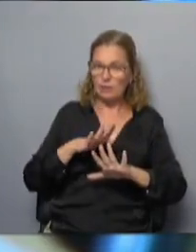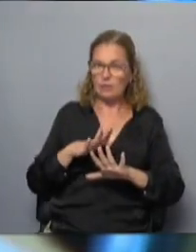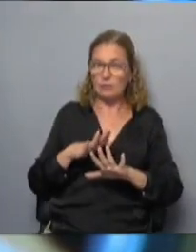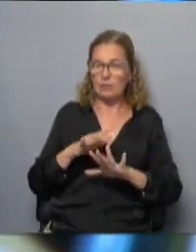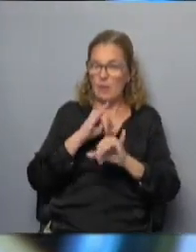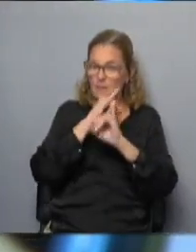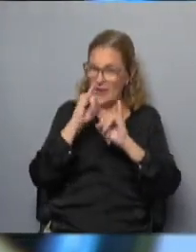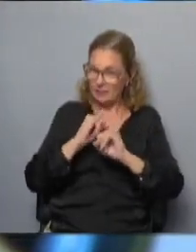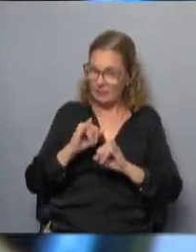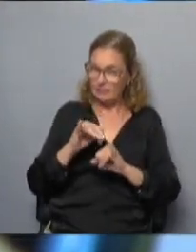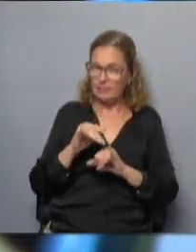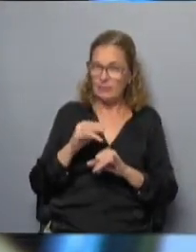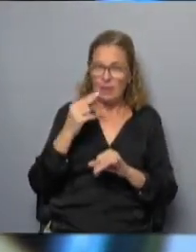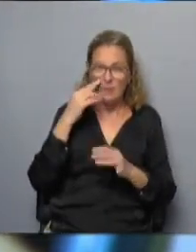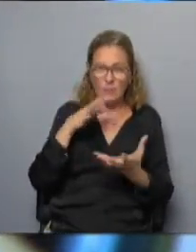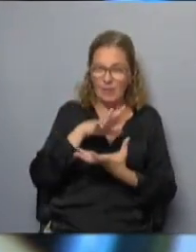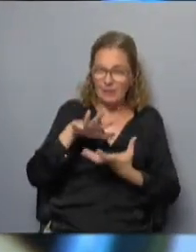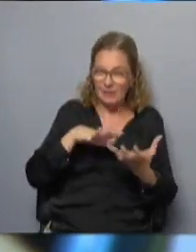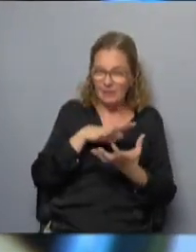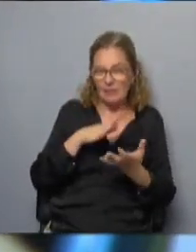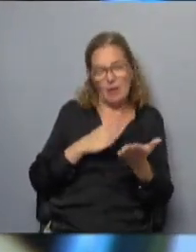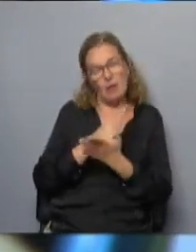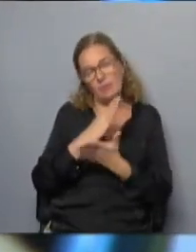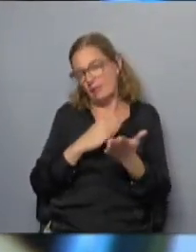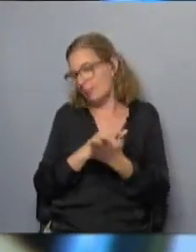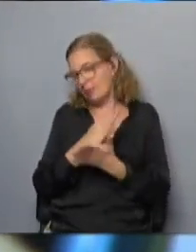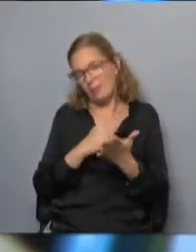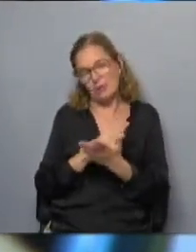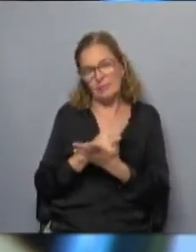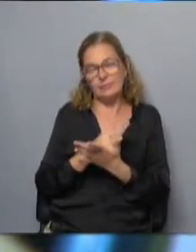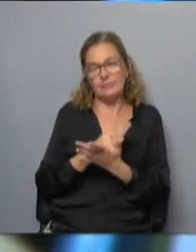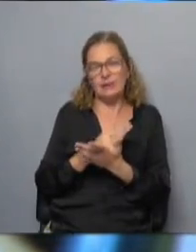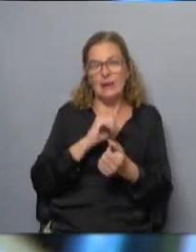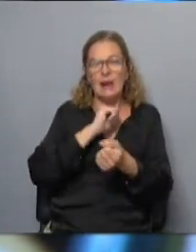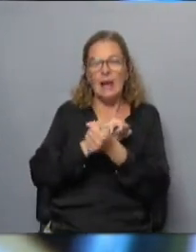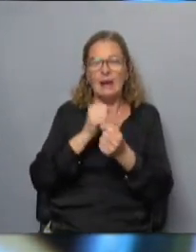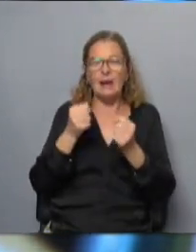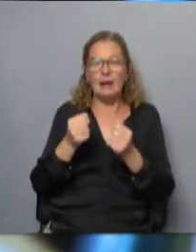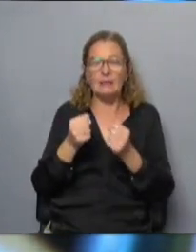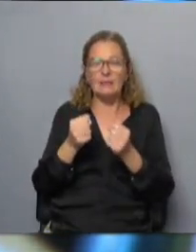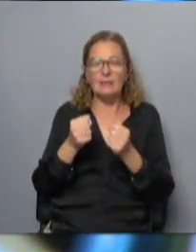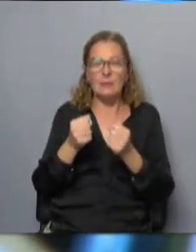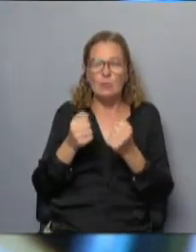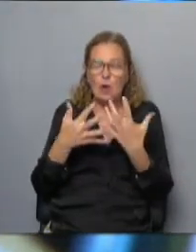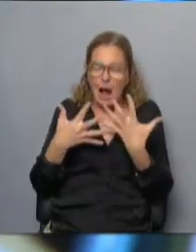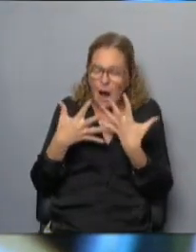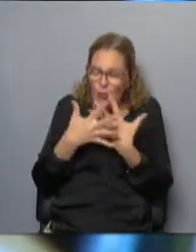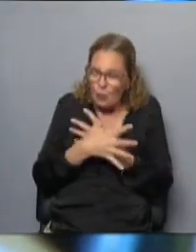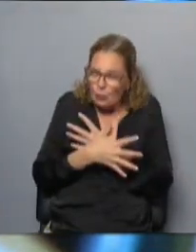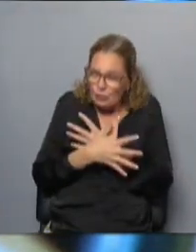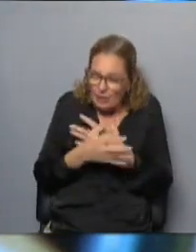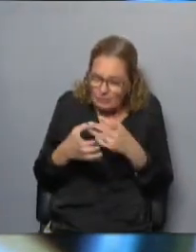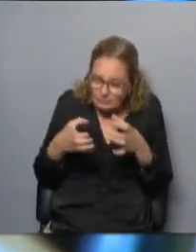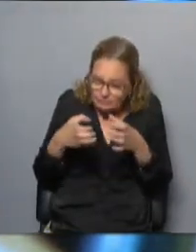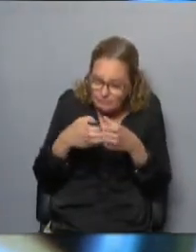cierta paz crisis todo el tiempo la cárcel no es más que un montón de angustias concentradas